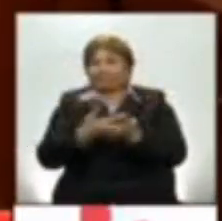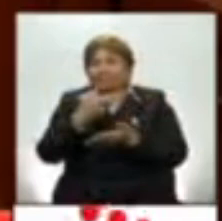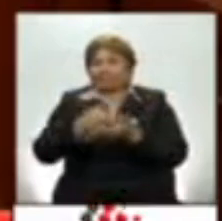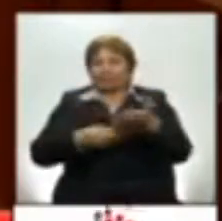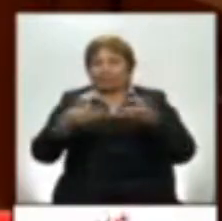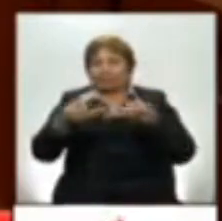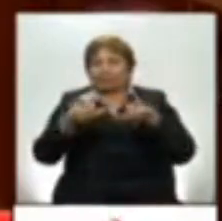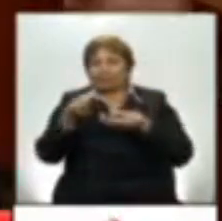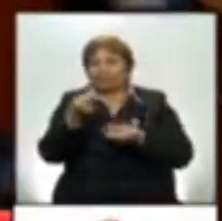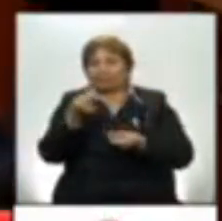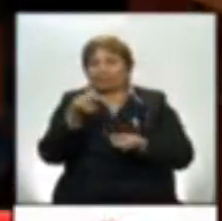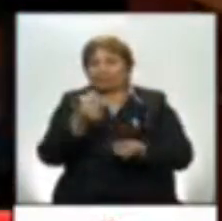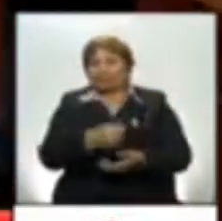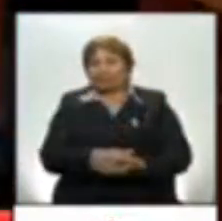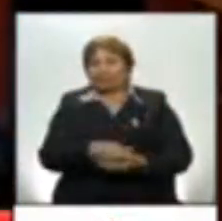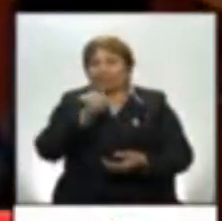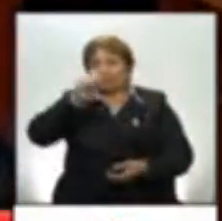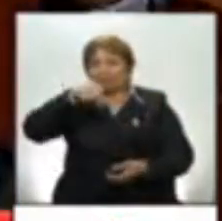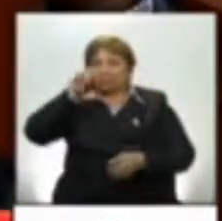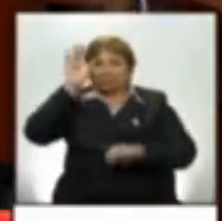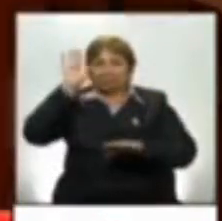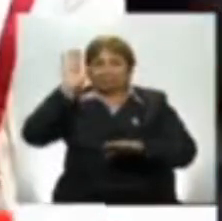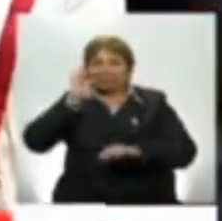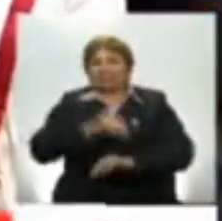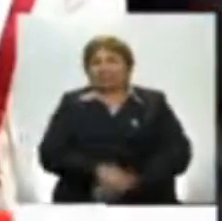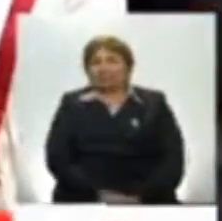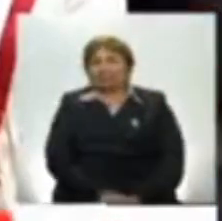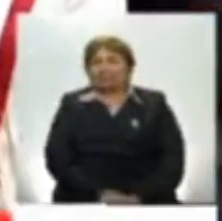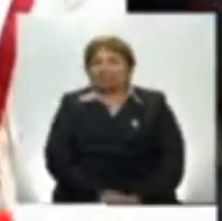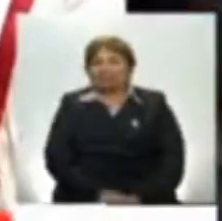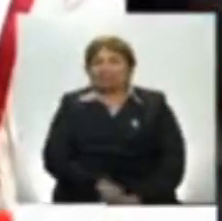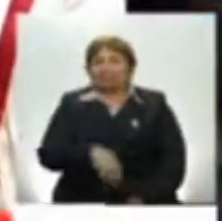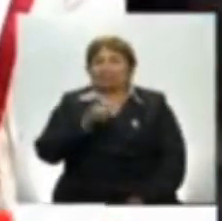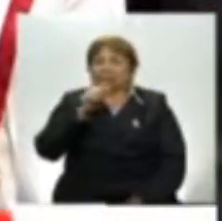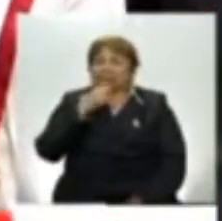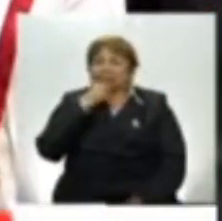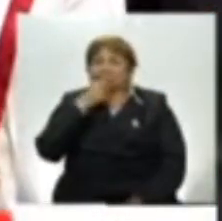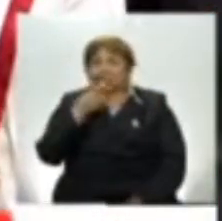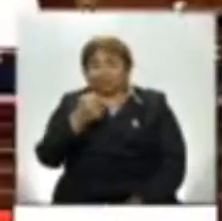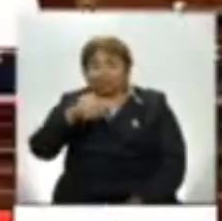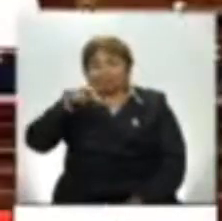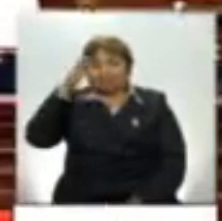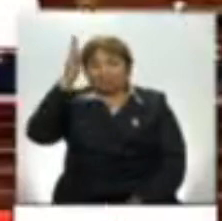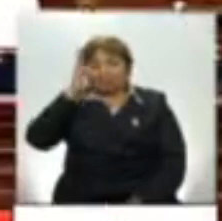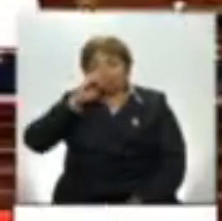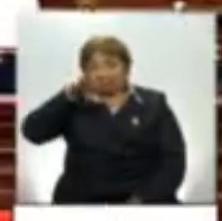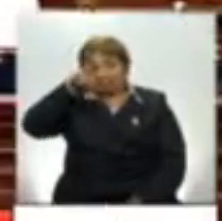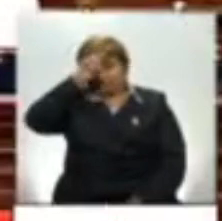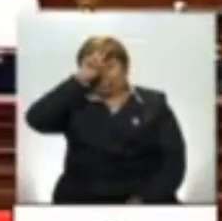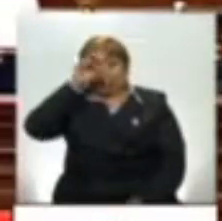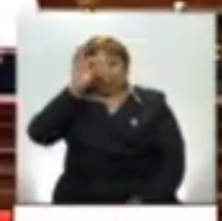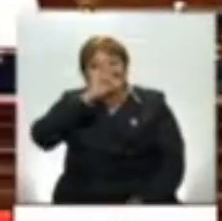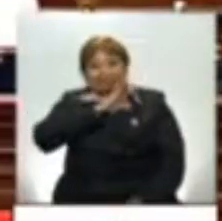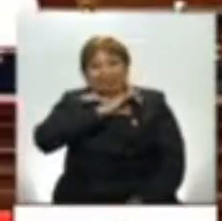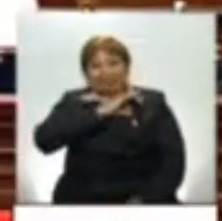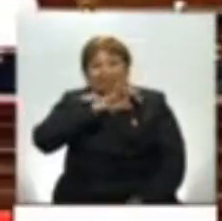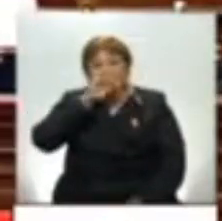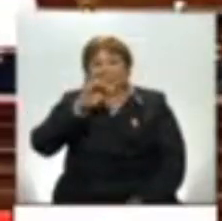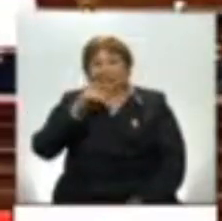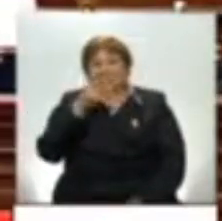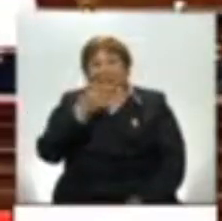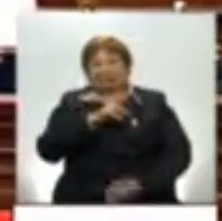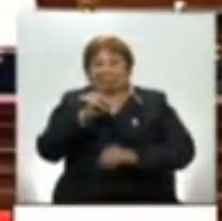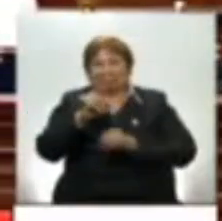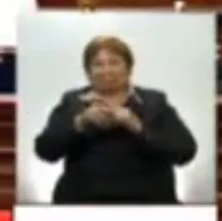economía basada en recursos, sí, juro. Si así lo hace, que Dios y la patria lo premien, sino que él y